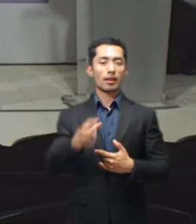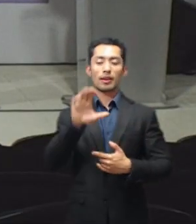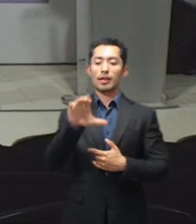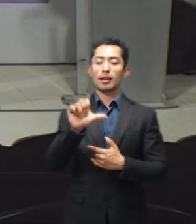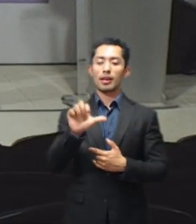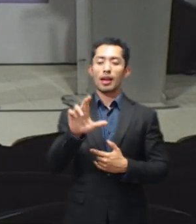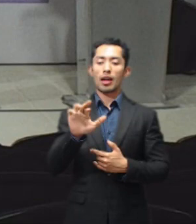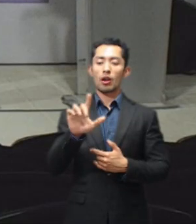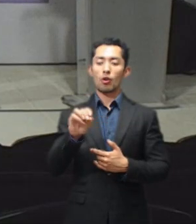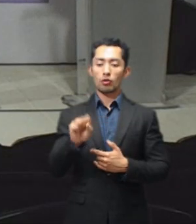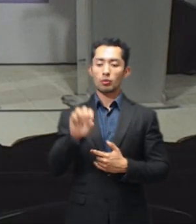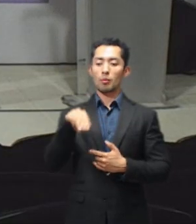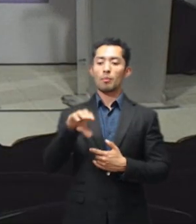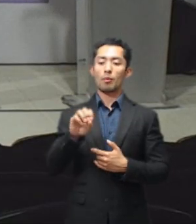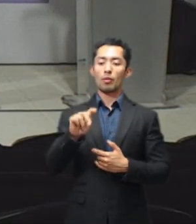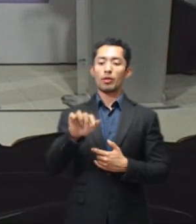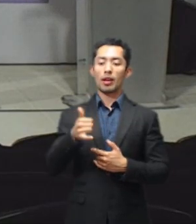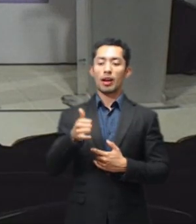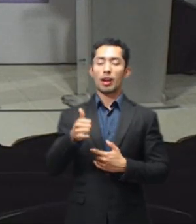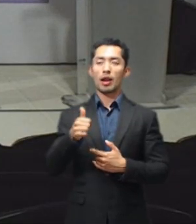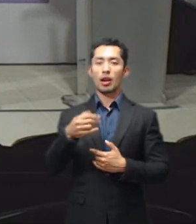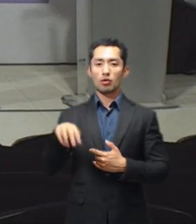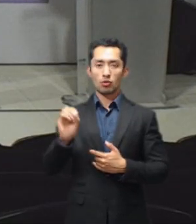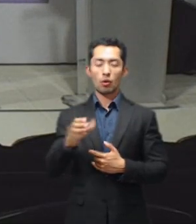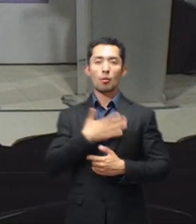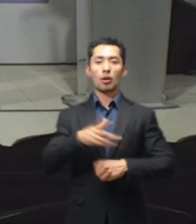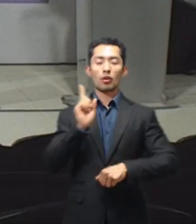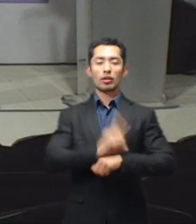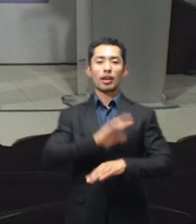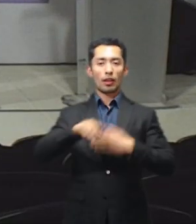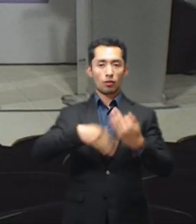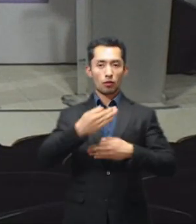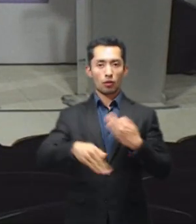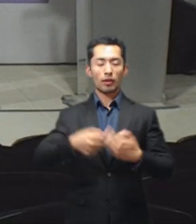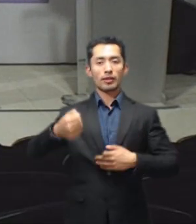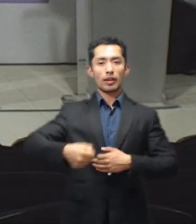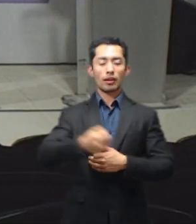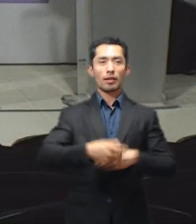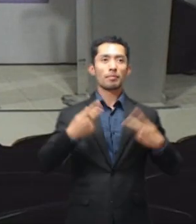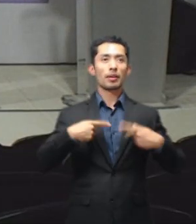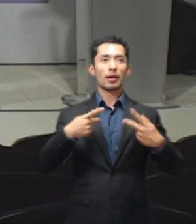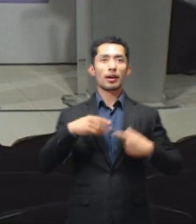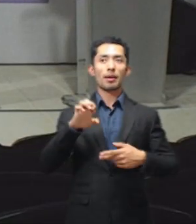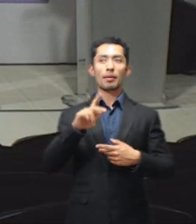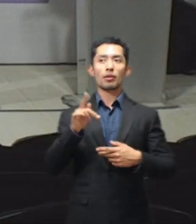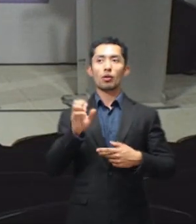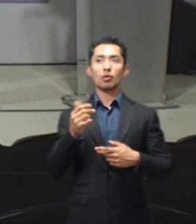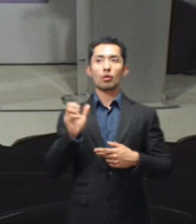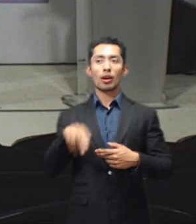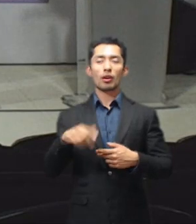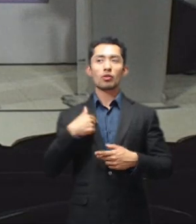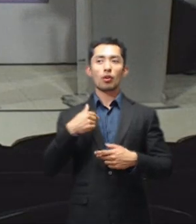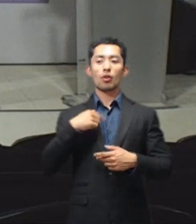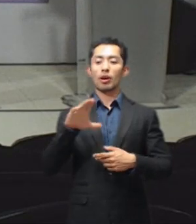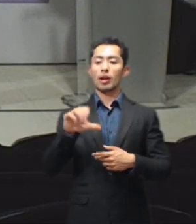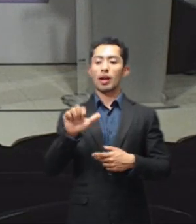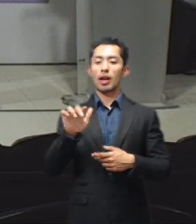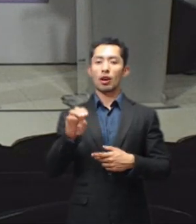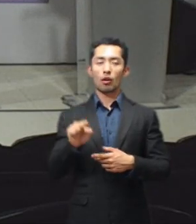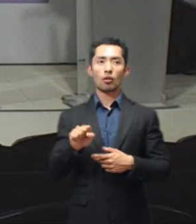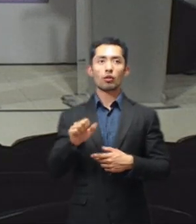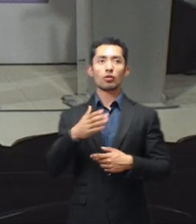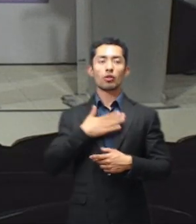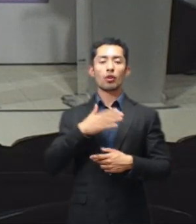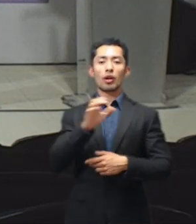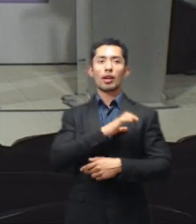Carlos Montaño Muy buenos días a todos los saludo ciudadanos de paso yucan soy Carlos Montaño Rodríguez